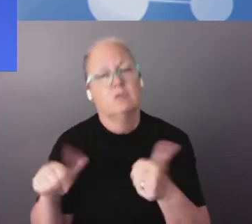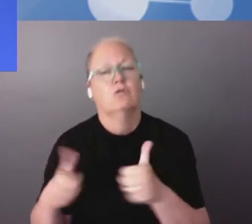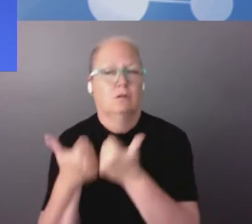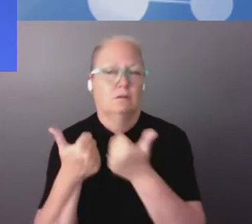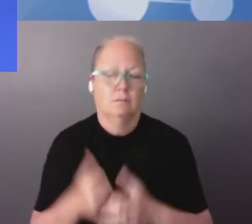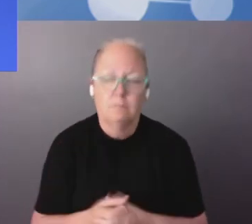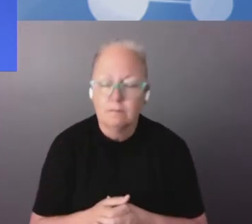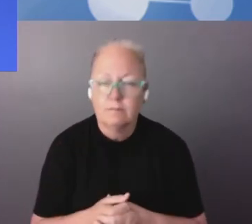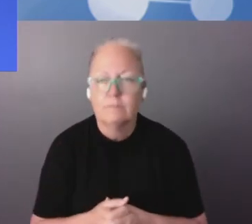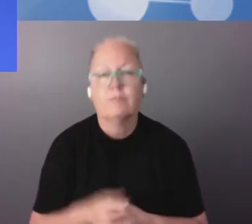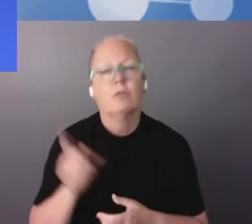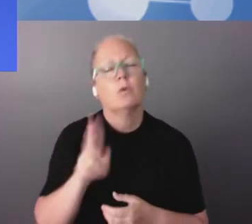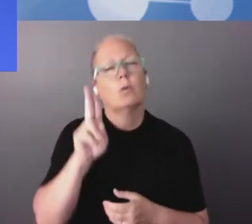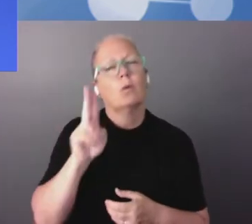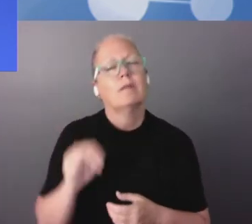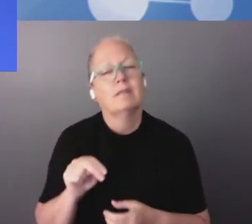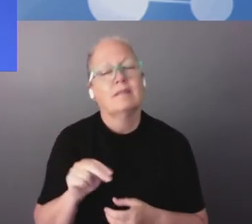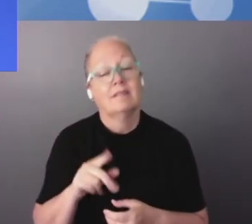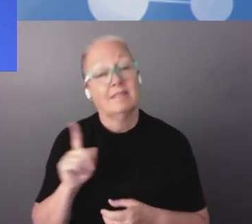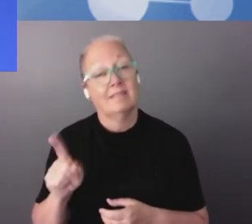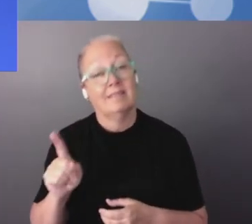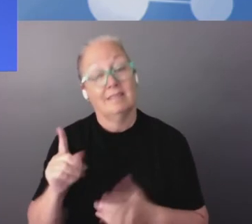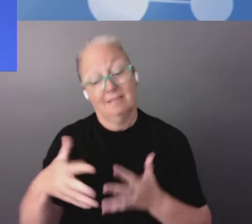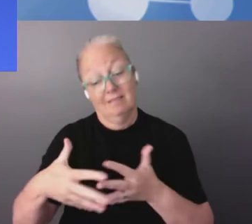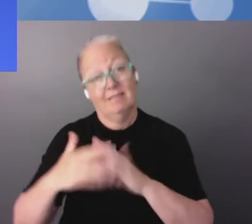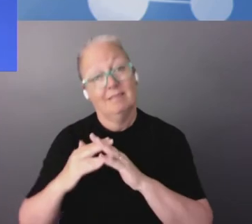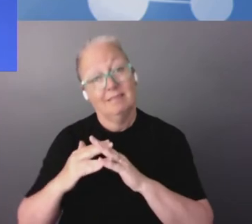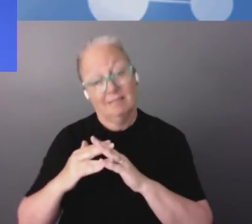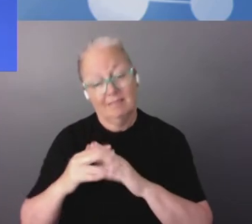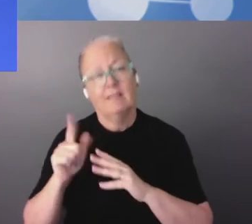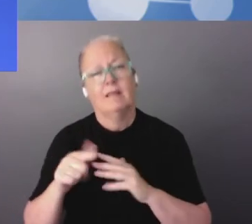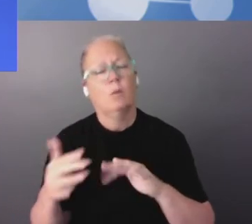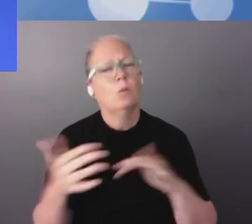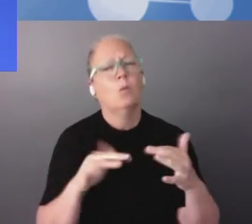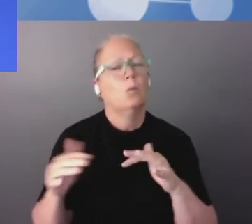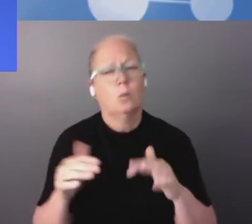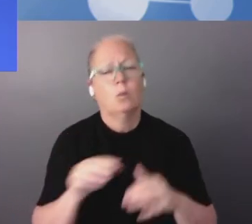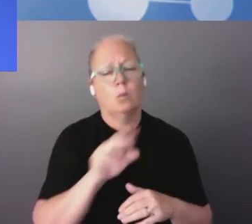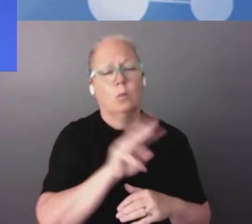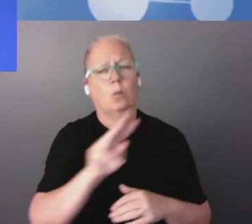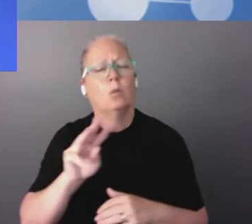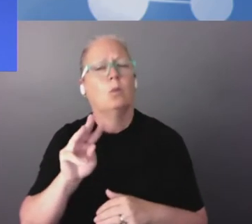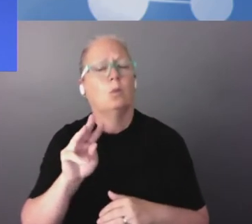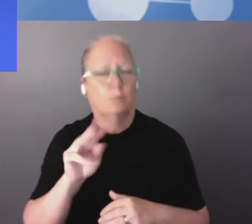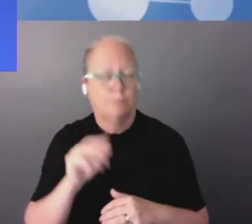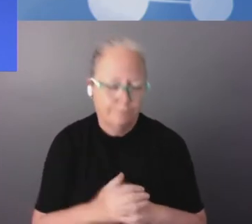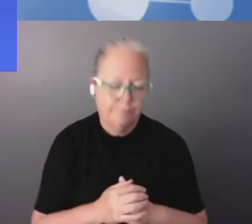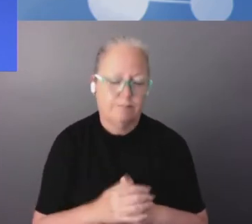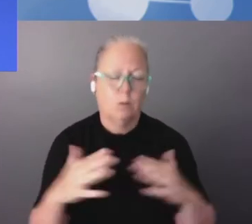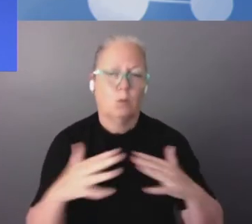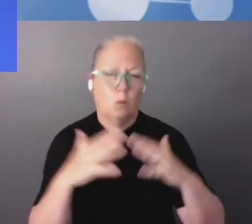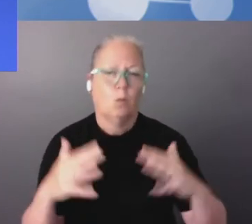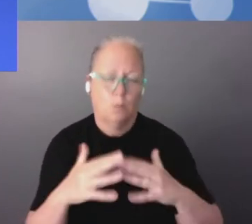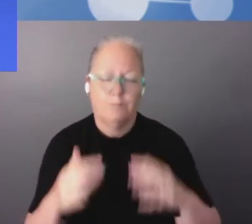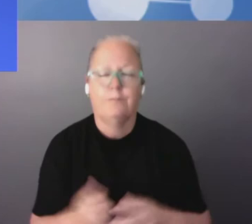La ONU fue creada después de la Segunda Guerra Mundial para convertir este mundo en un sitio mejor, para cuidar la